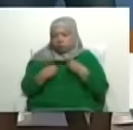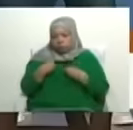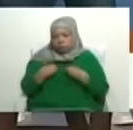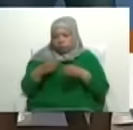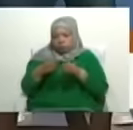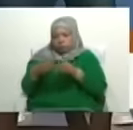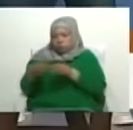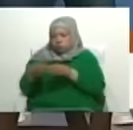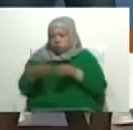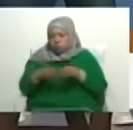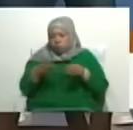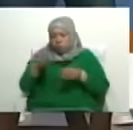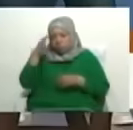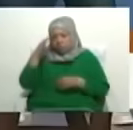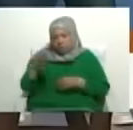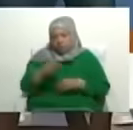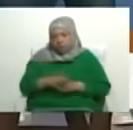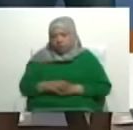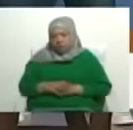unidades militares.